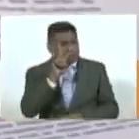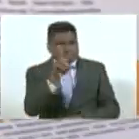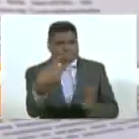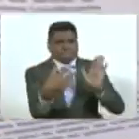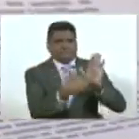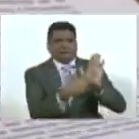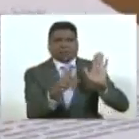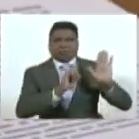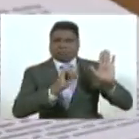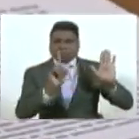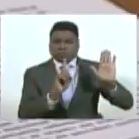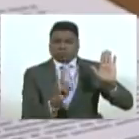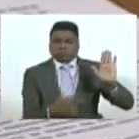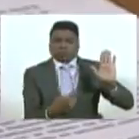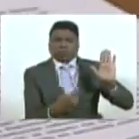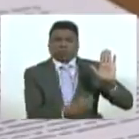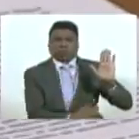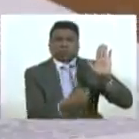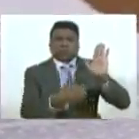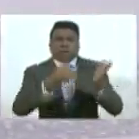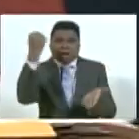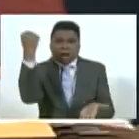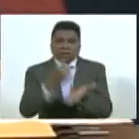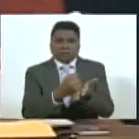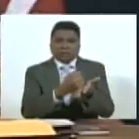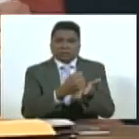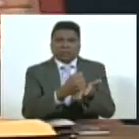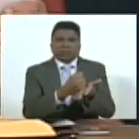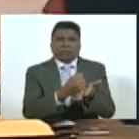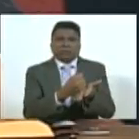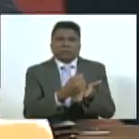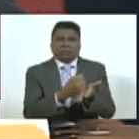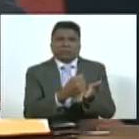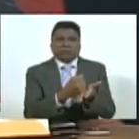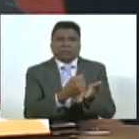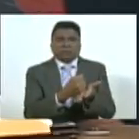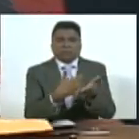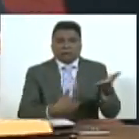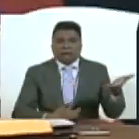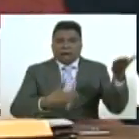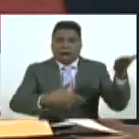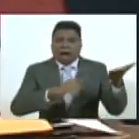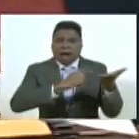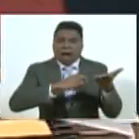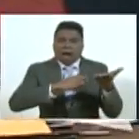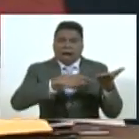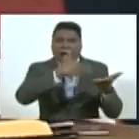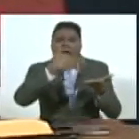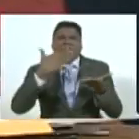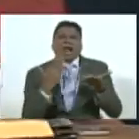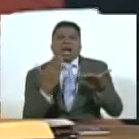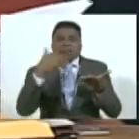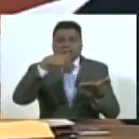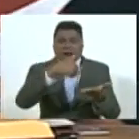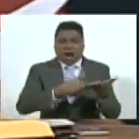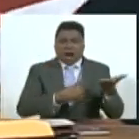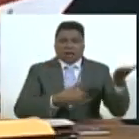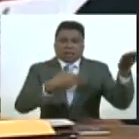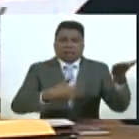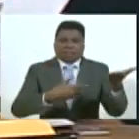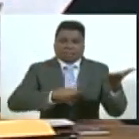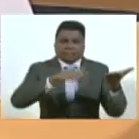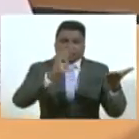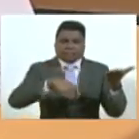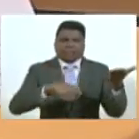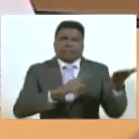no tiene el sello de recibido, que es la carta que reposa en la sede de la Fiscalía General